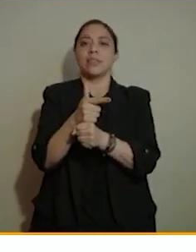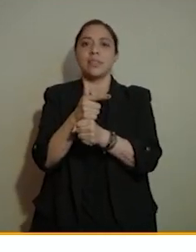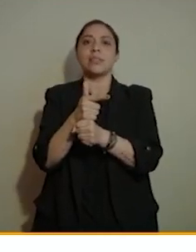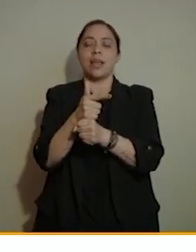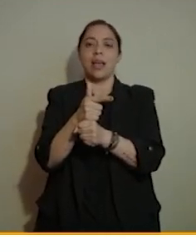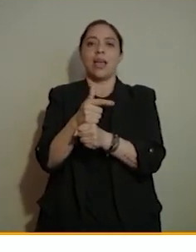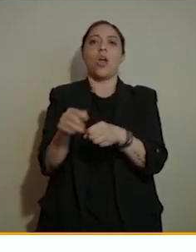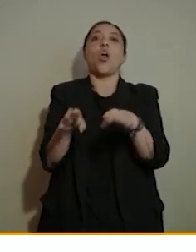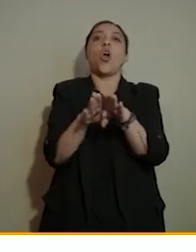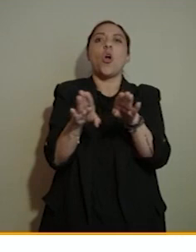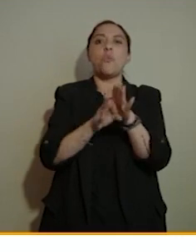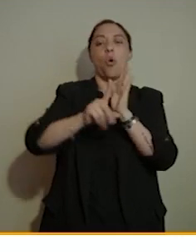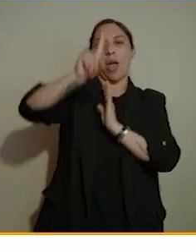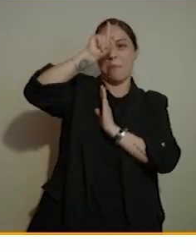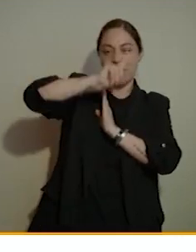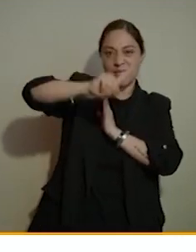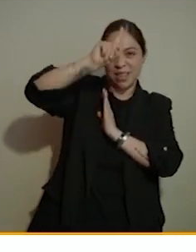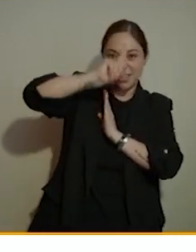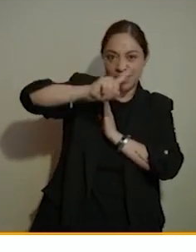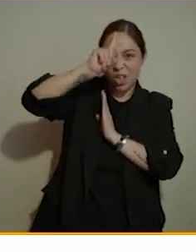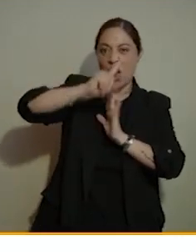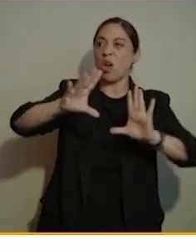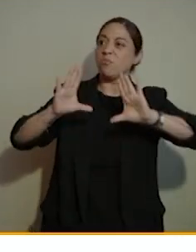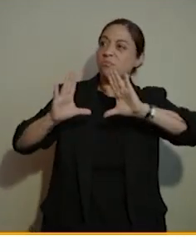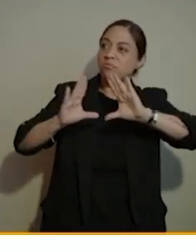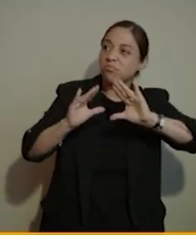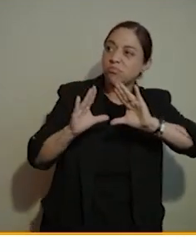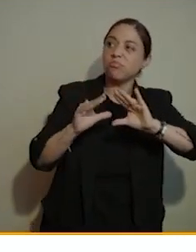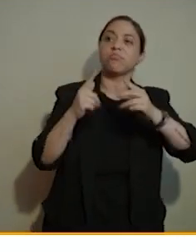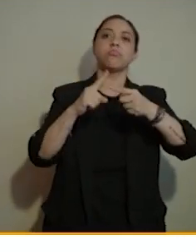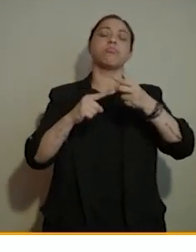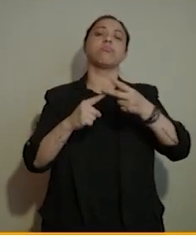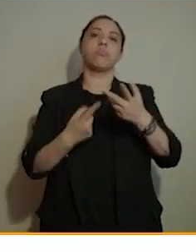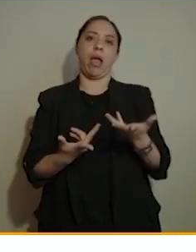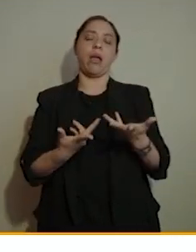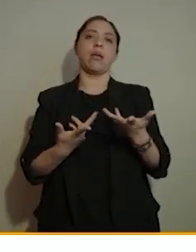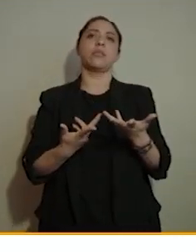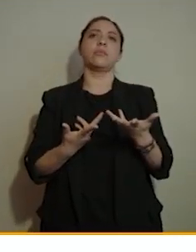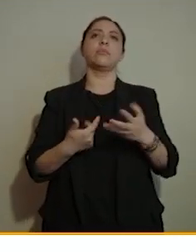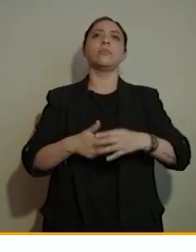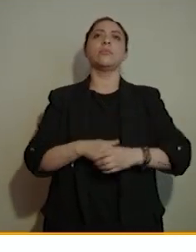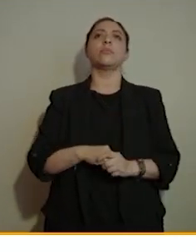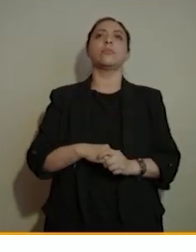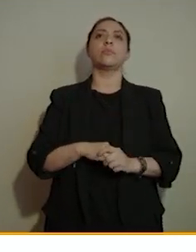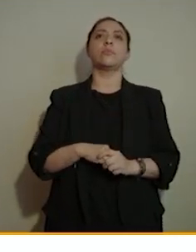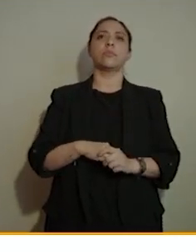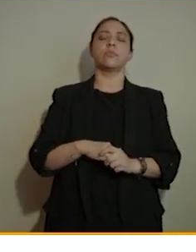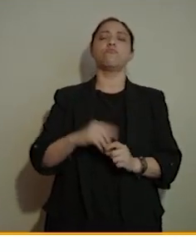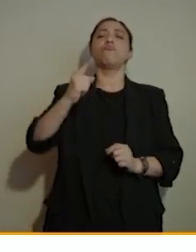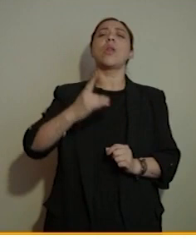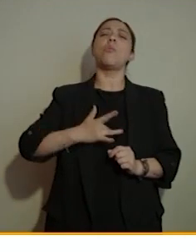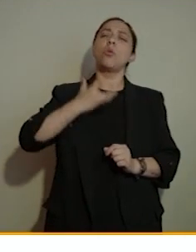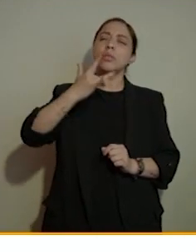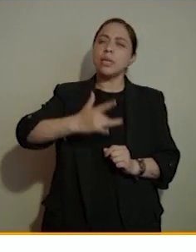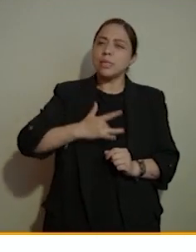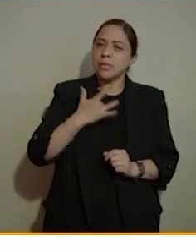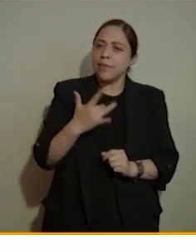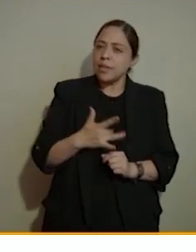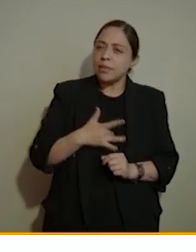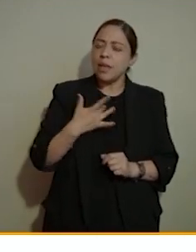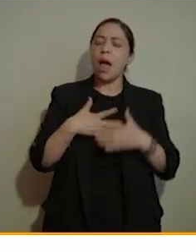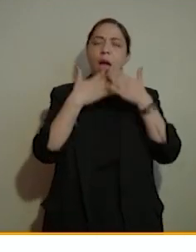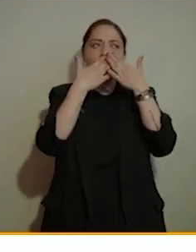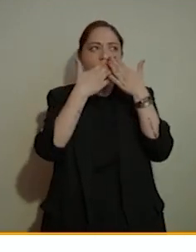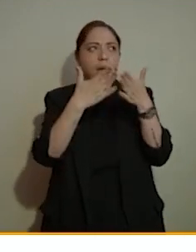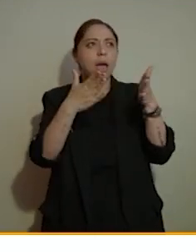de capacitación, de sensibilización que